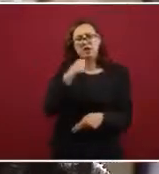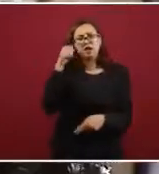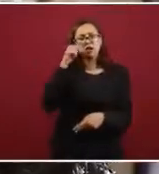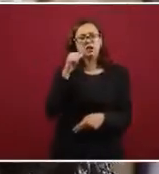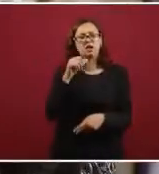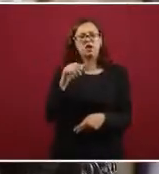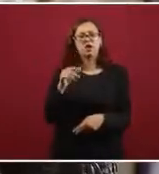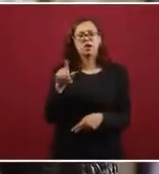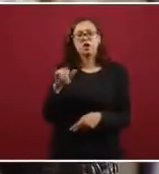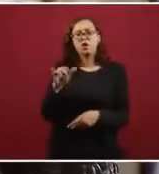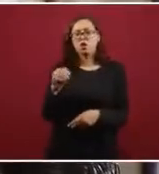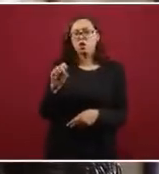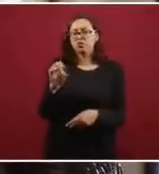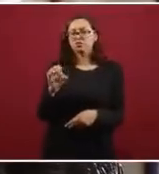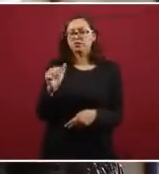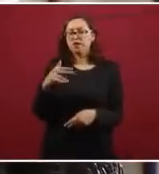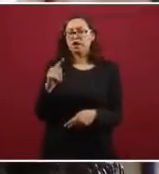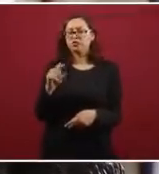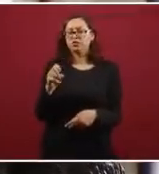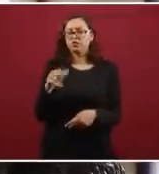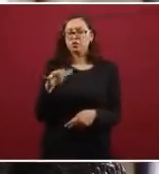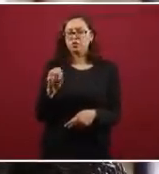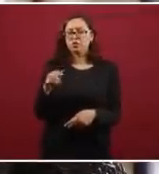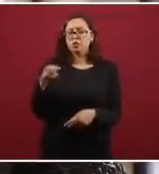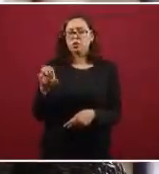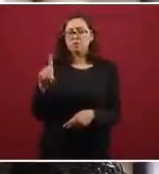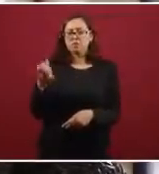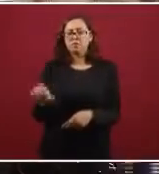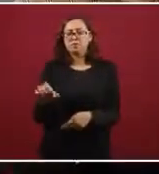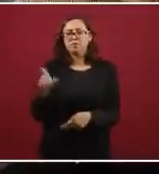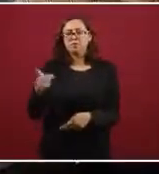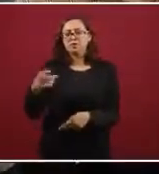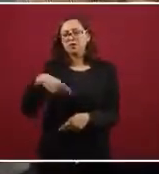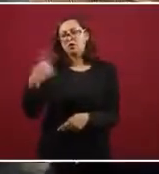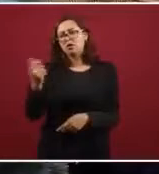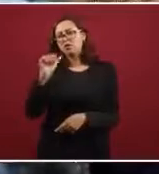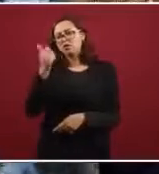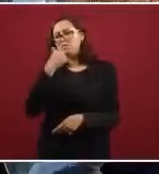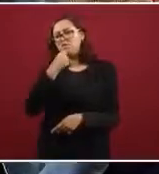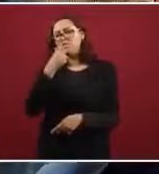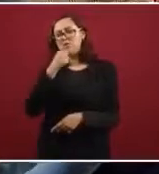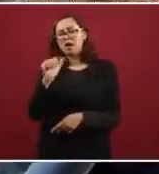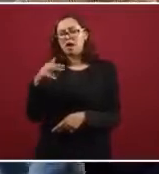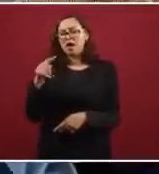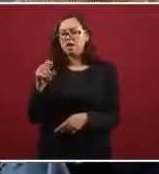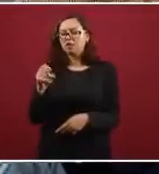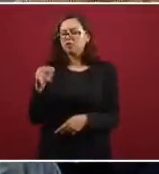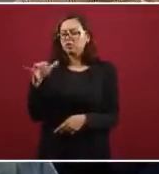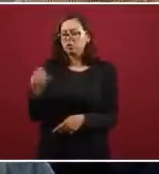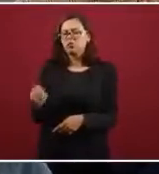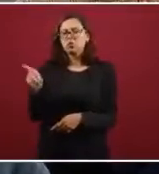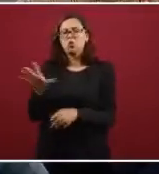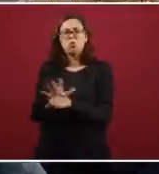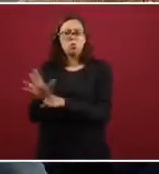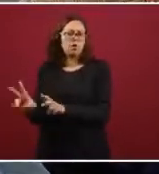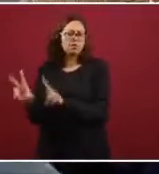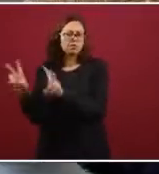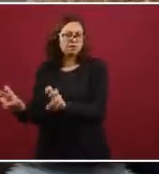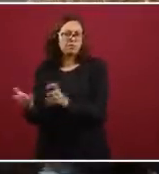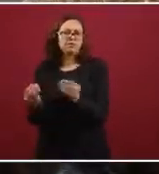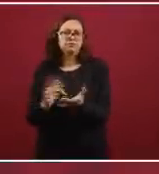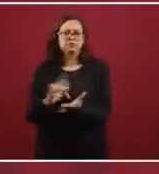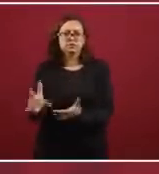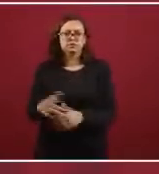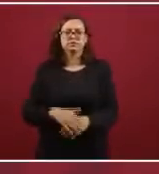con Arturo Herrera, y si es así, ¿cuáles fueron los temas que se tocaron? Muchas gracias. De la famosa redada en